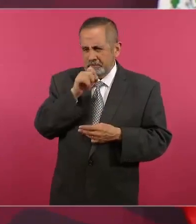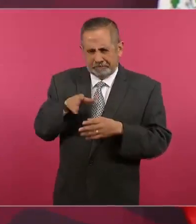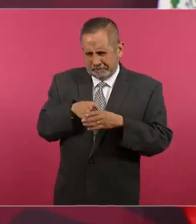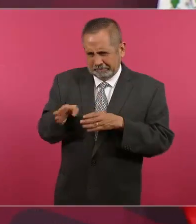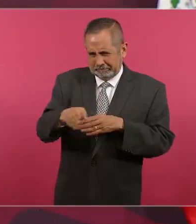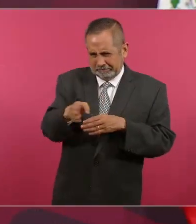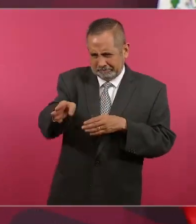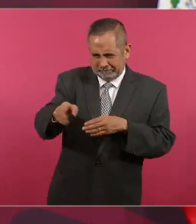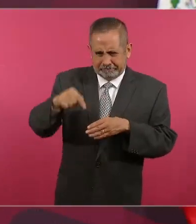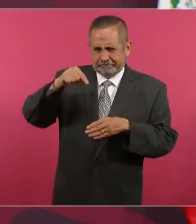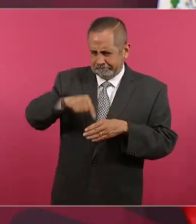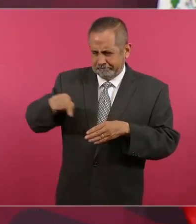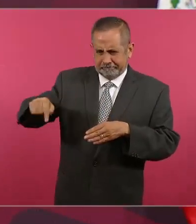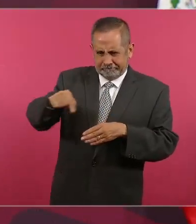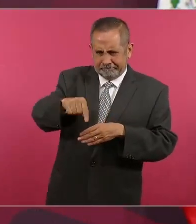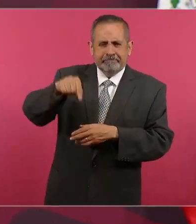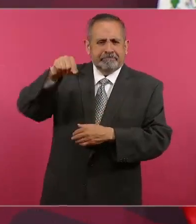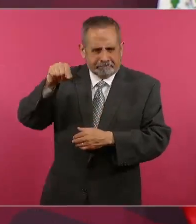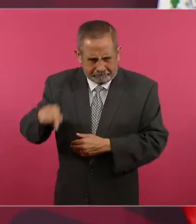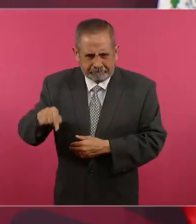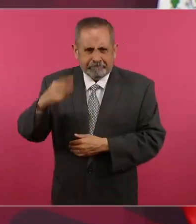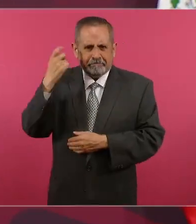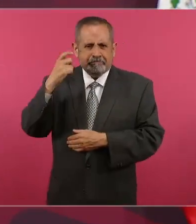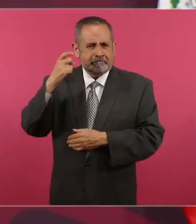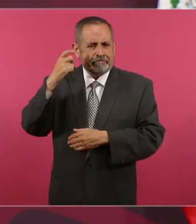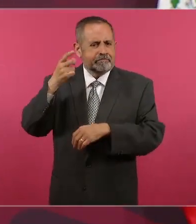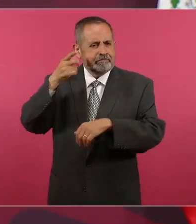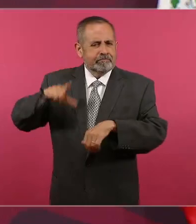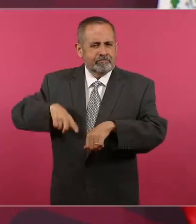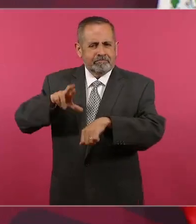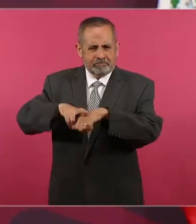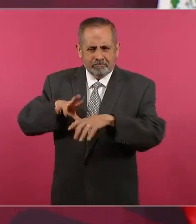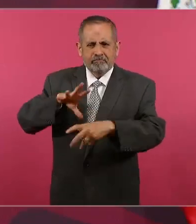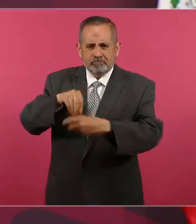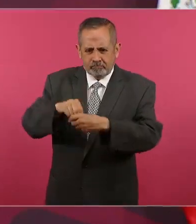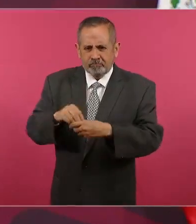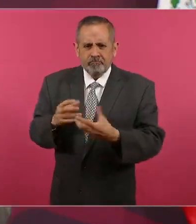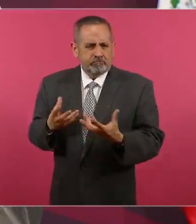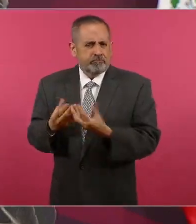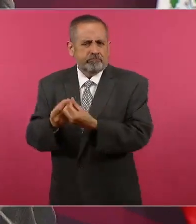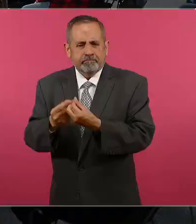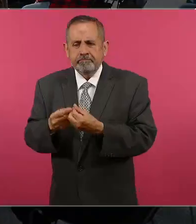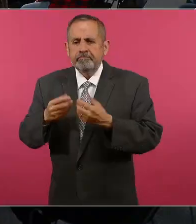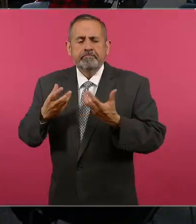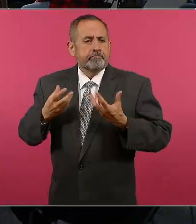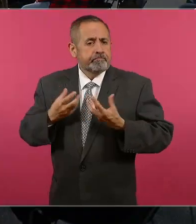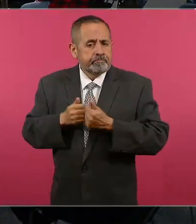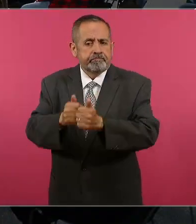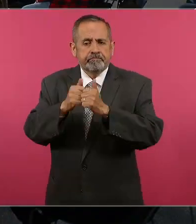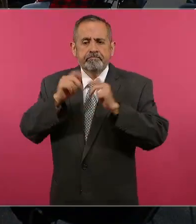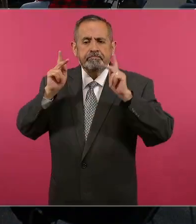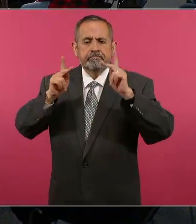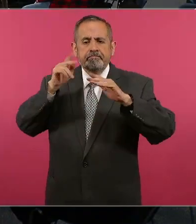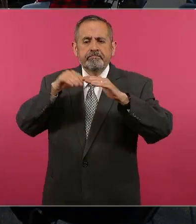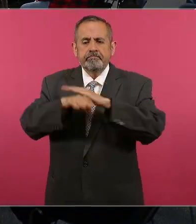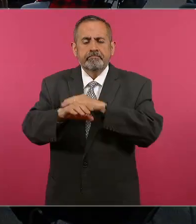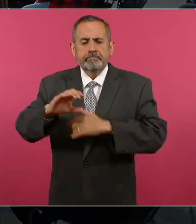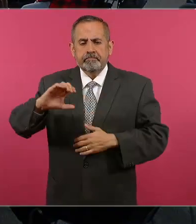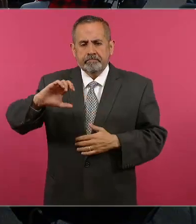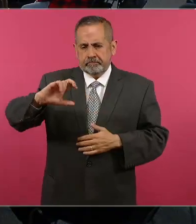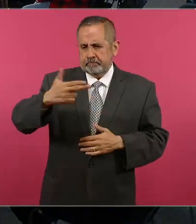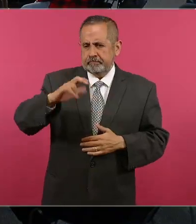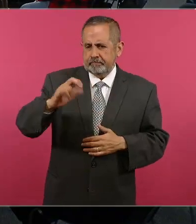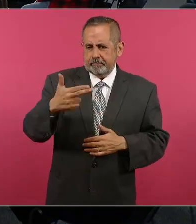el recorrido y vamos a visitar Chichén,